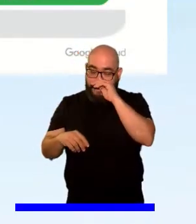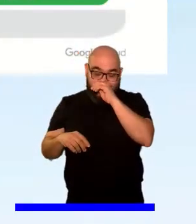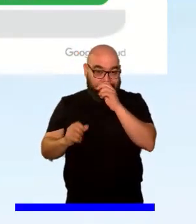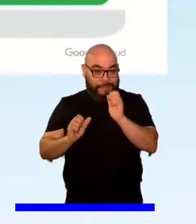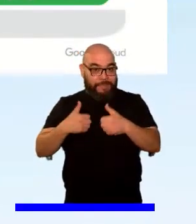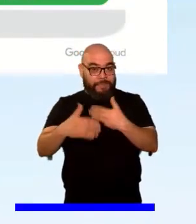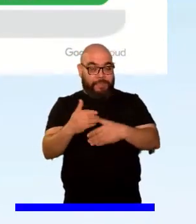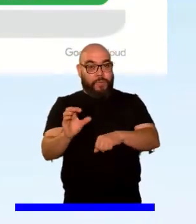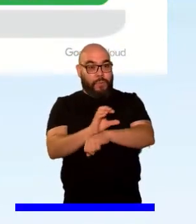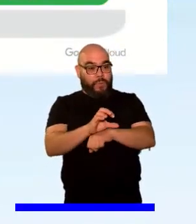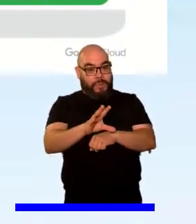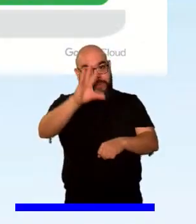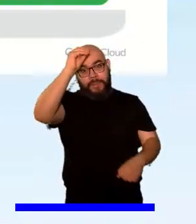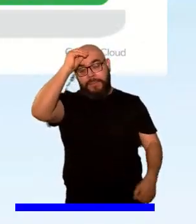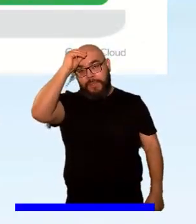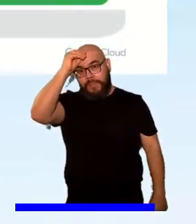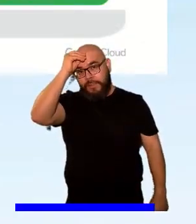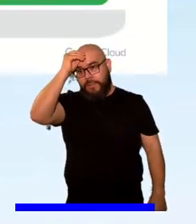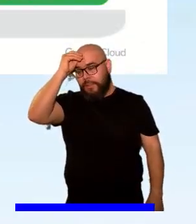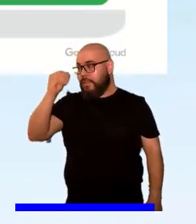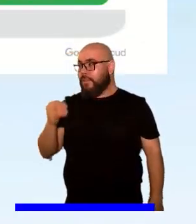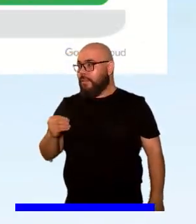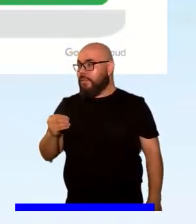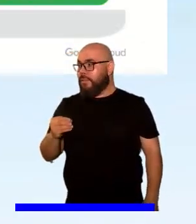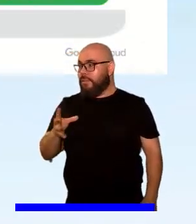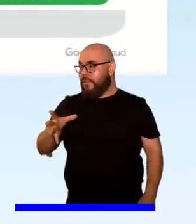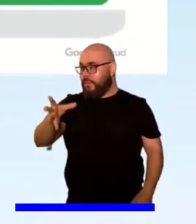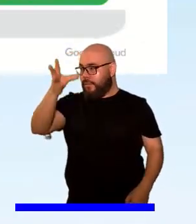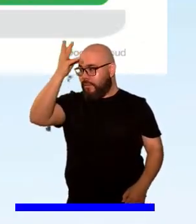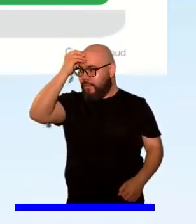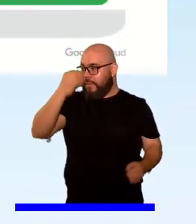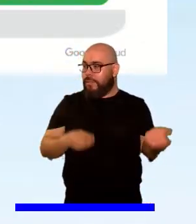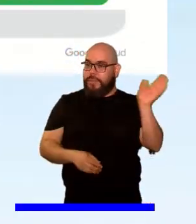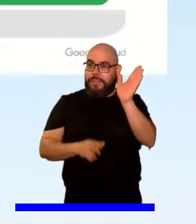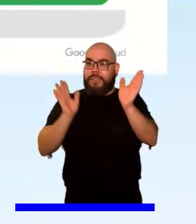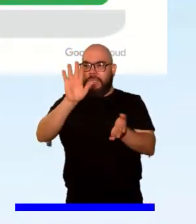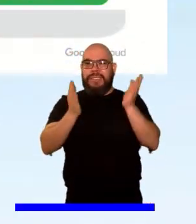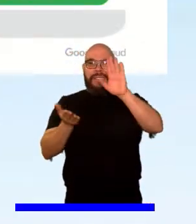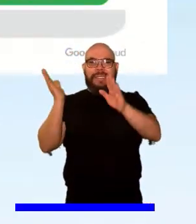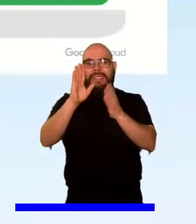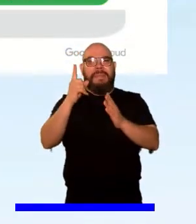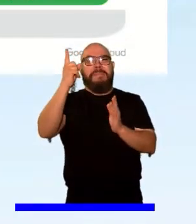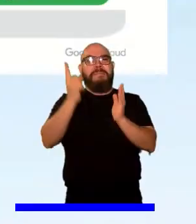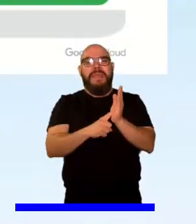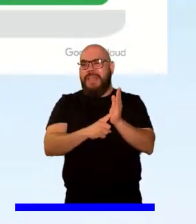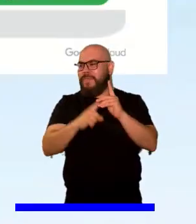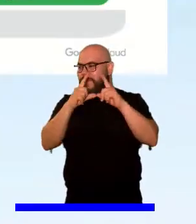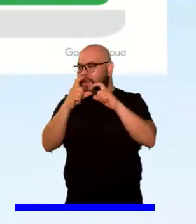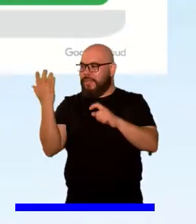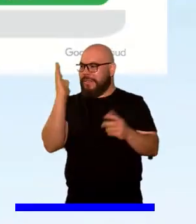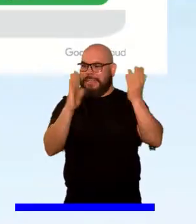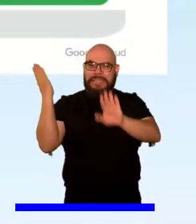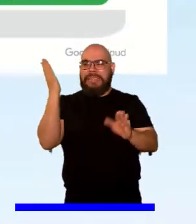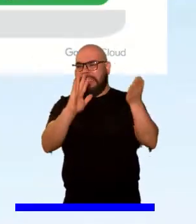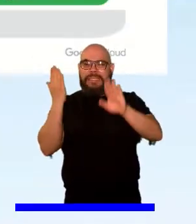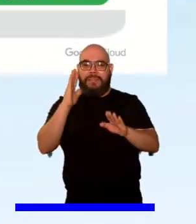Súper bien, ya el computador pudo aprender. Pero primer problema con esta aproximación, necesita miles de fotos para aprender. Y segundo, ¿qué